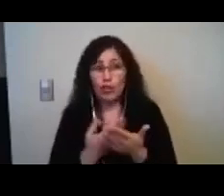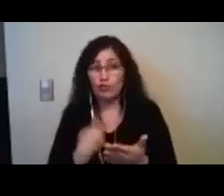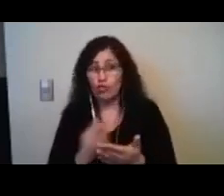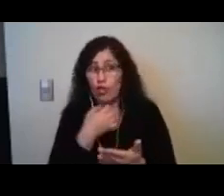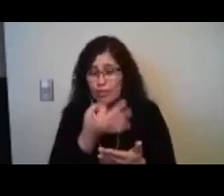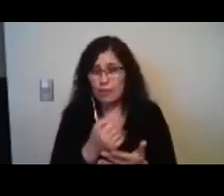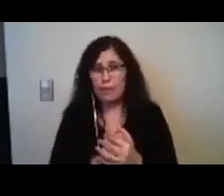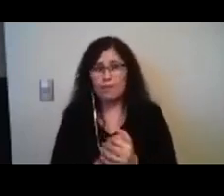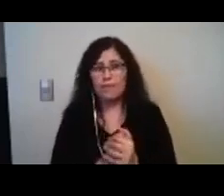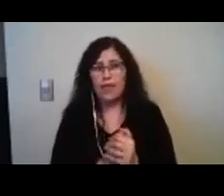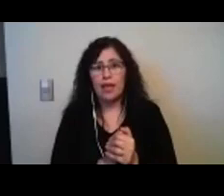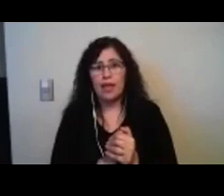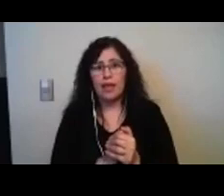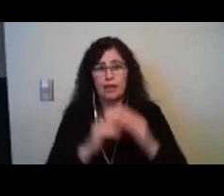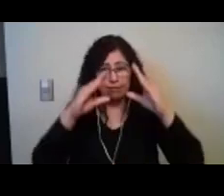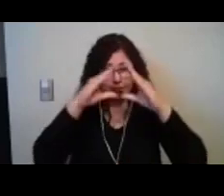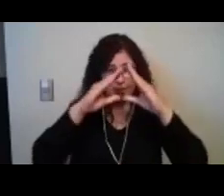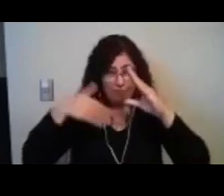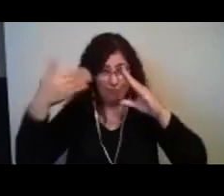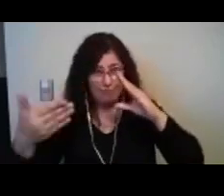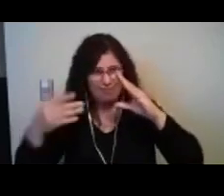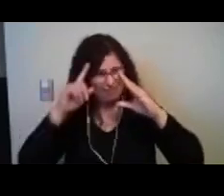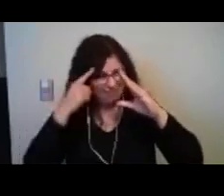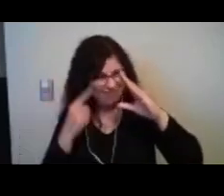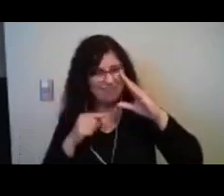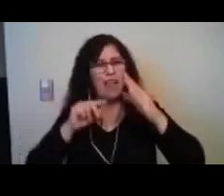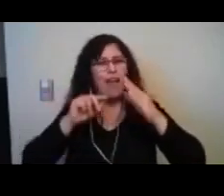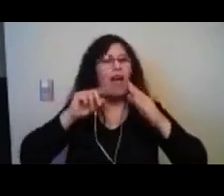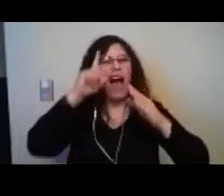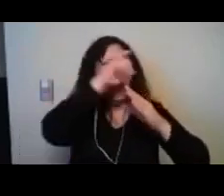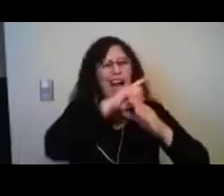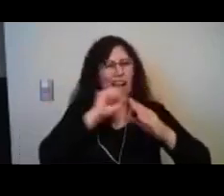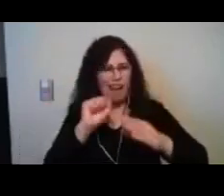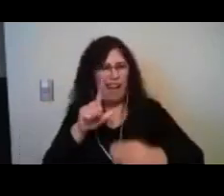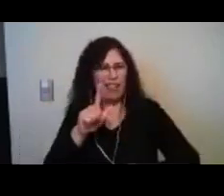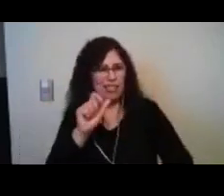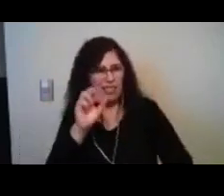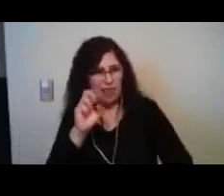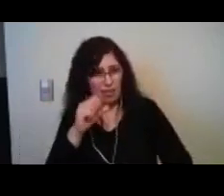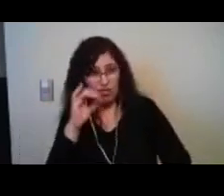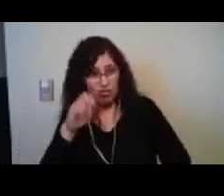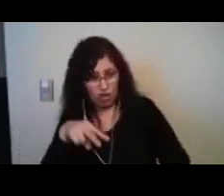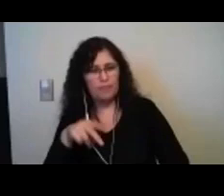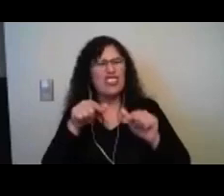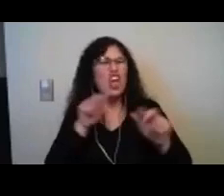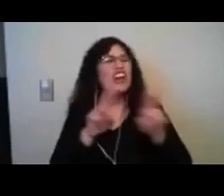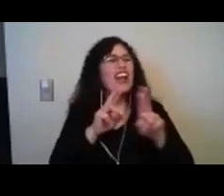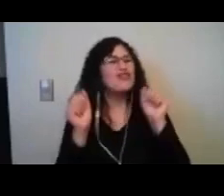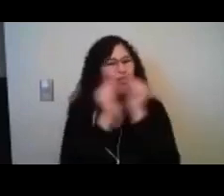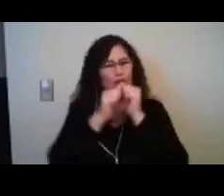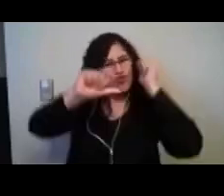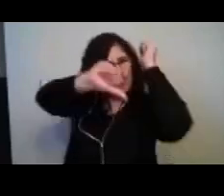alteraciones en la vía extrapiramidal, ¿ya? Tiene relación con los núcleos de la base, ¿de acuerdo? Que van a